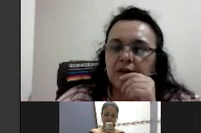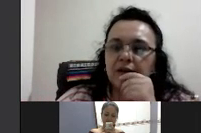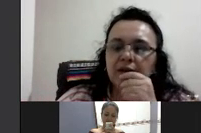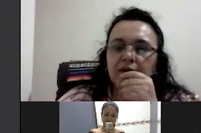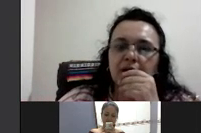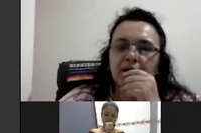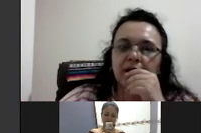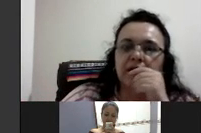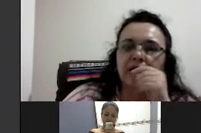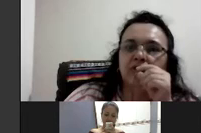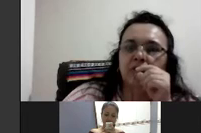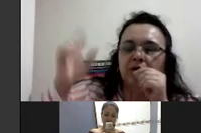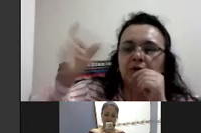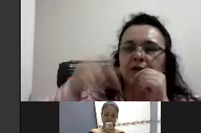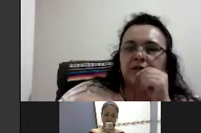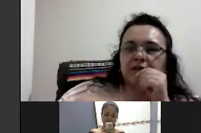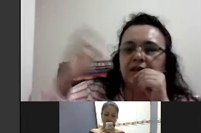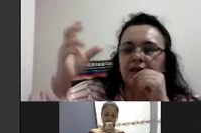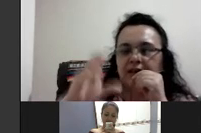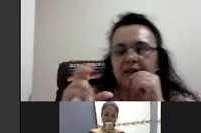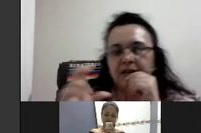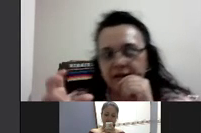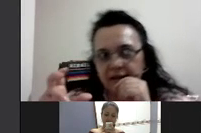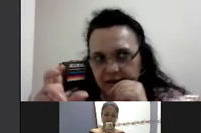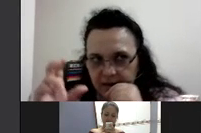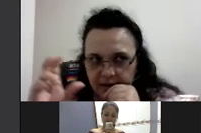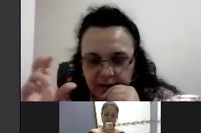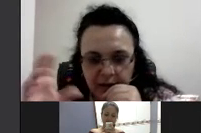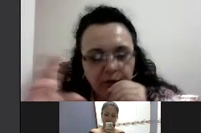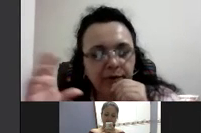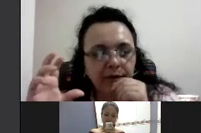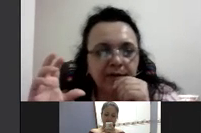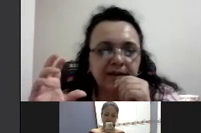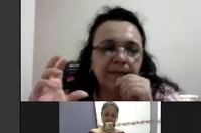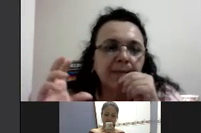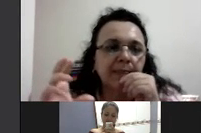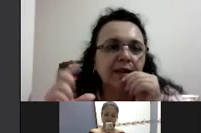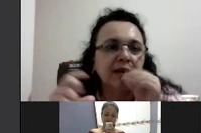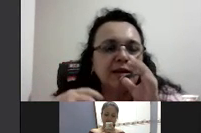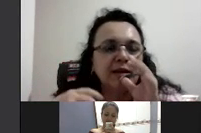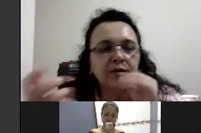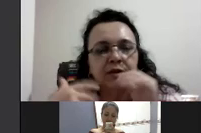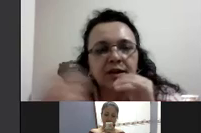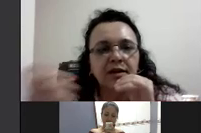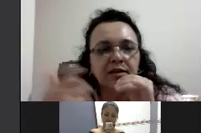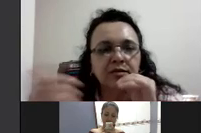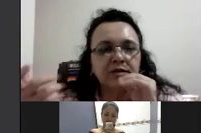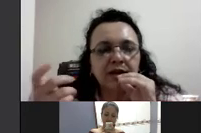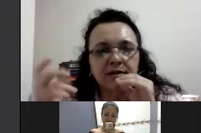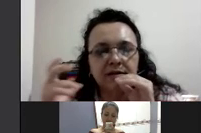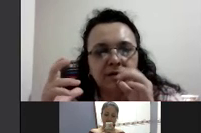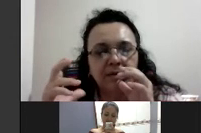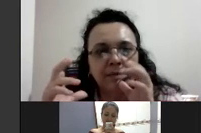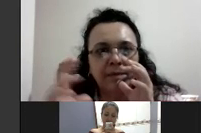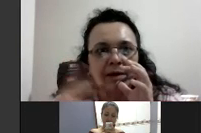Les sugiero que tomen números así del grupo de WhatsApp y se comuniquen entre